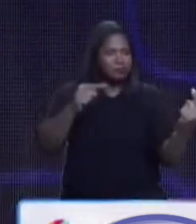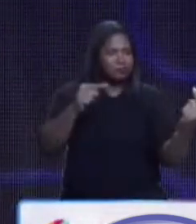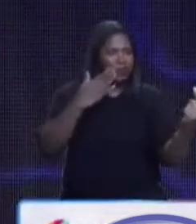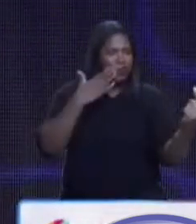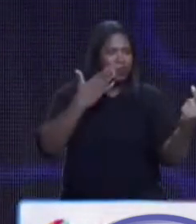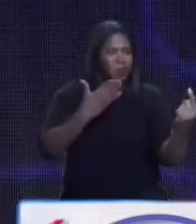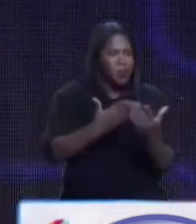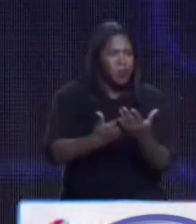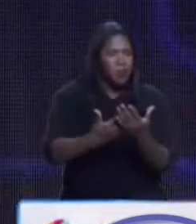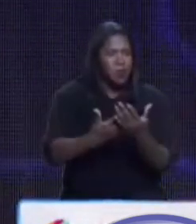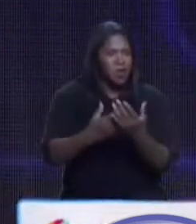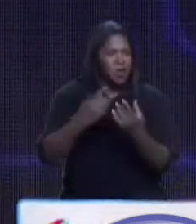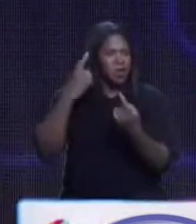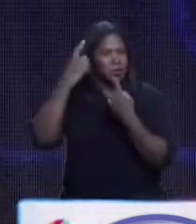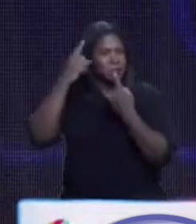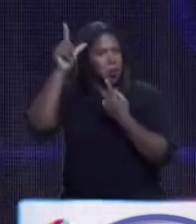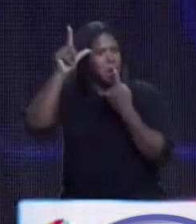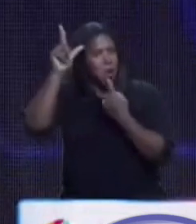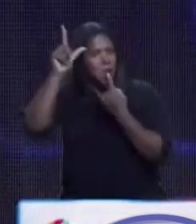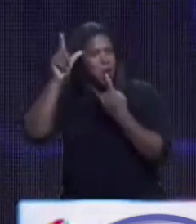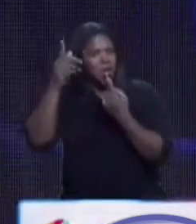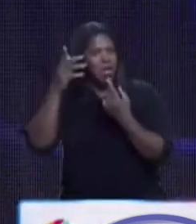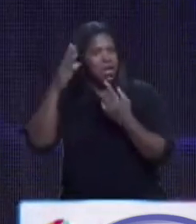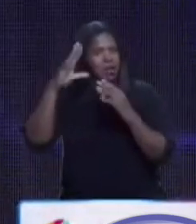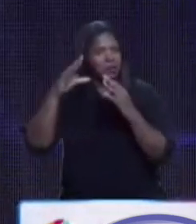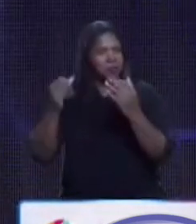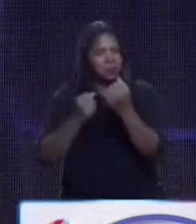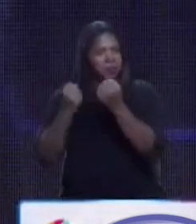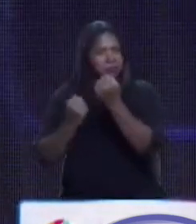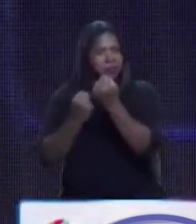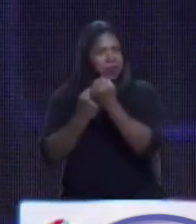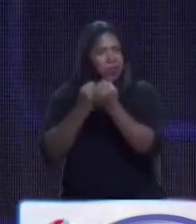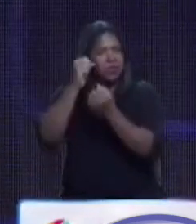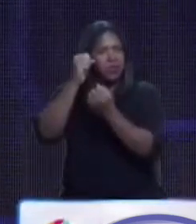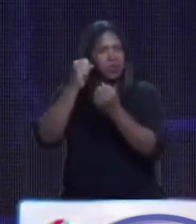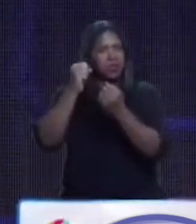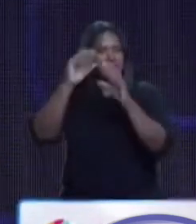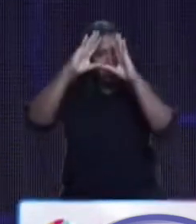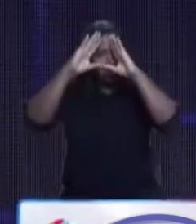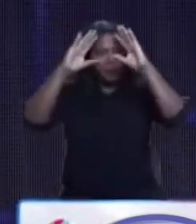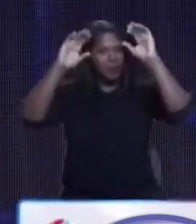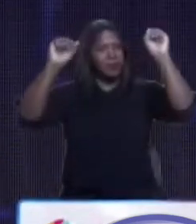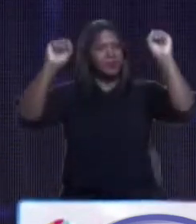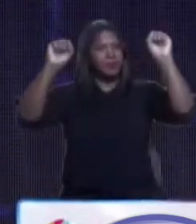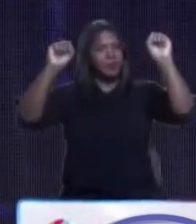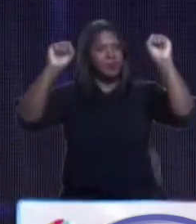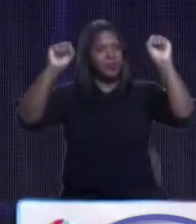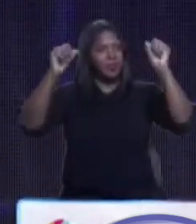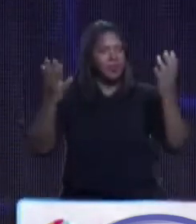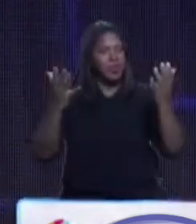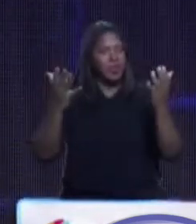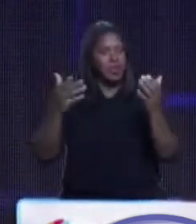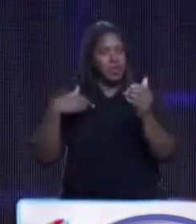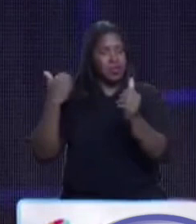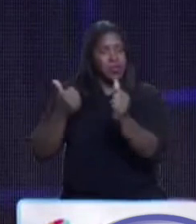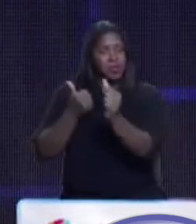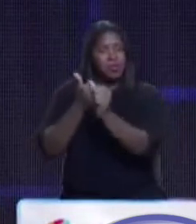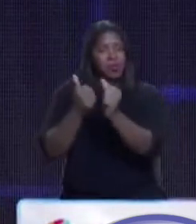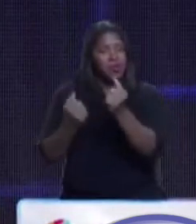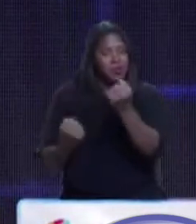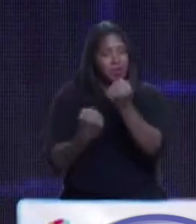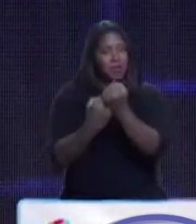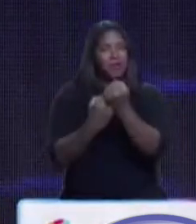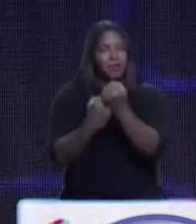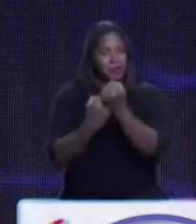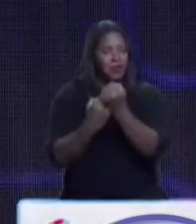buenos bajo su lógica por el respaldo que tiene del presidente y los malos en mi caso por el respaldo de mi candidato presidencial. Y en